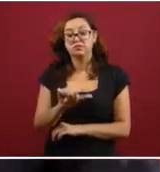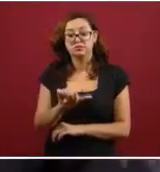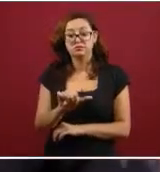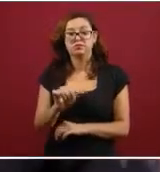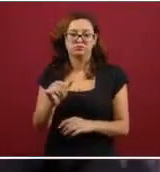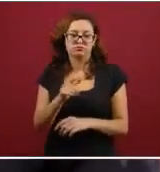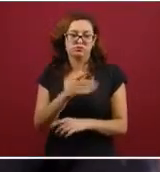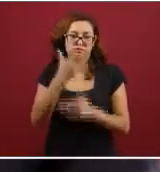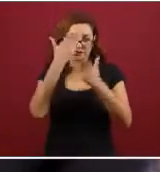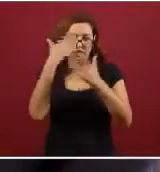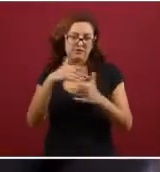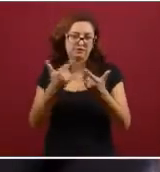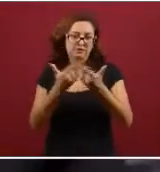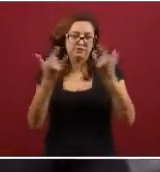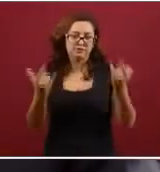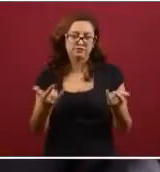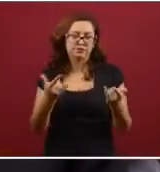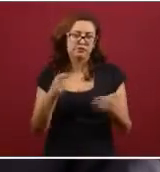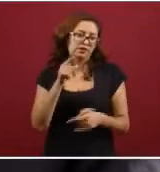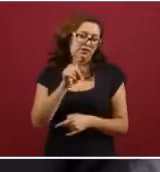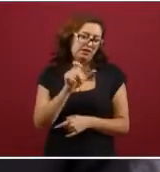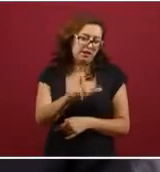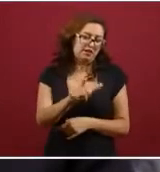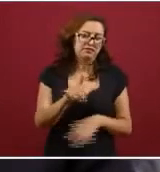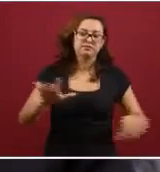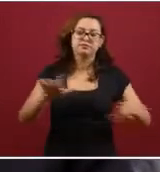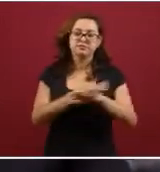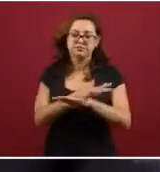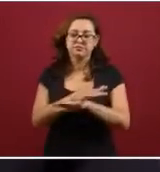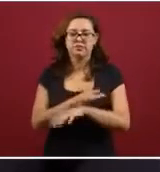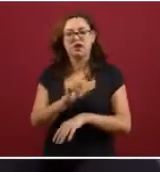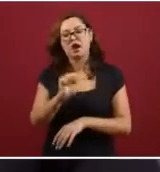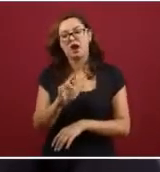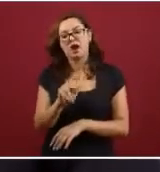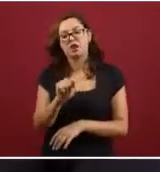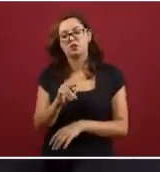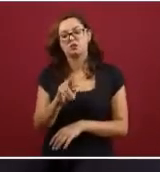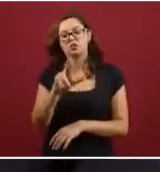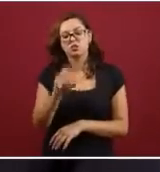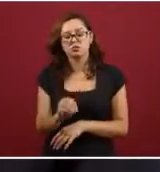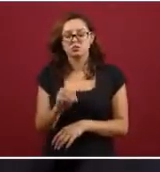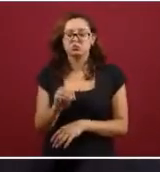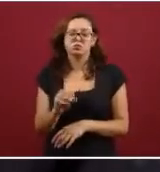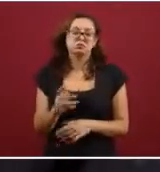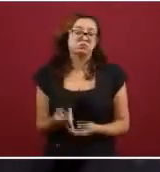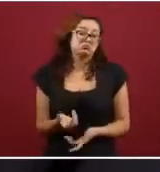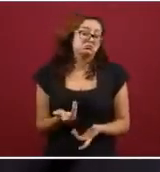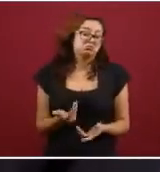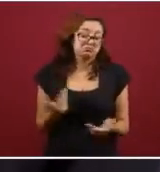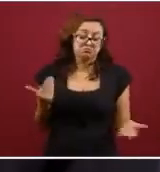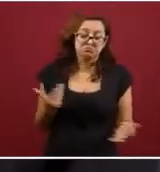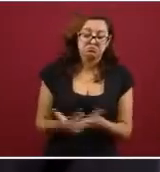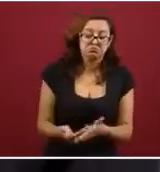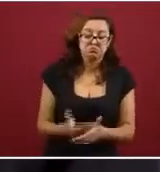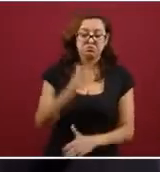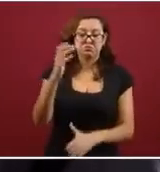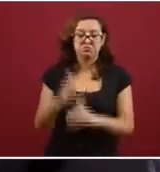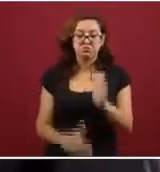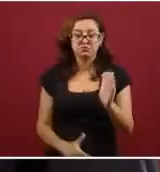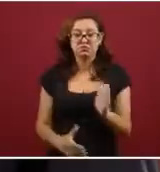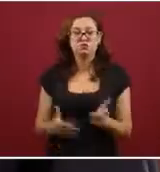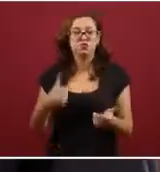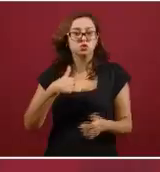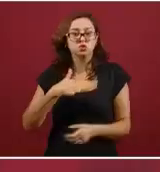Gustavo Ponce, entró Arturo y él concluyó, incluso cuando yo